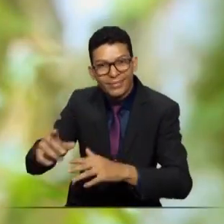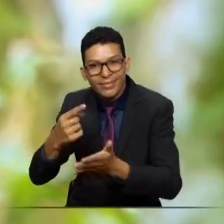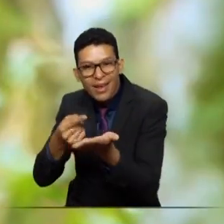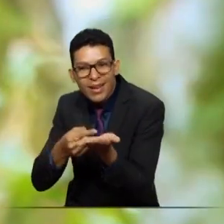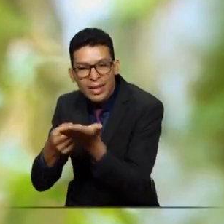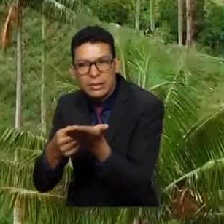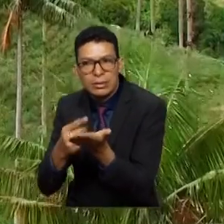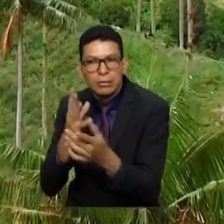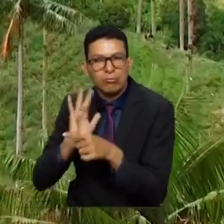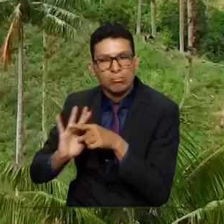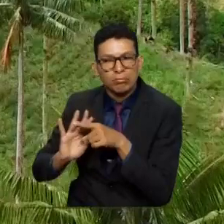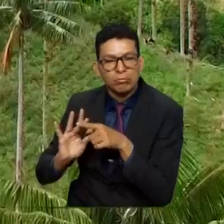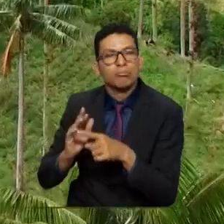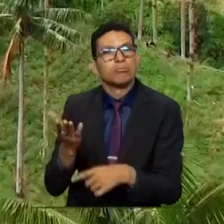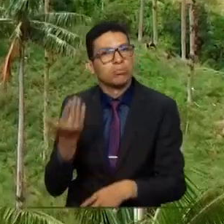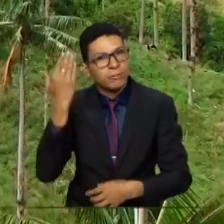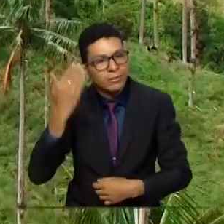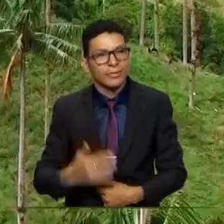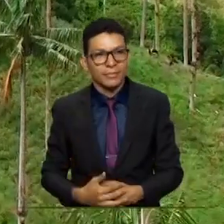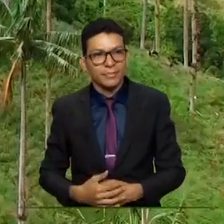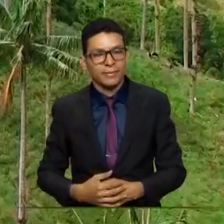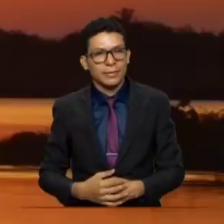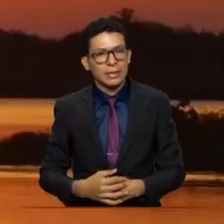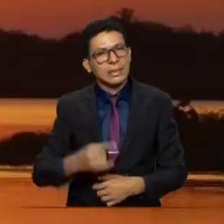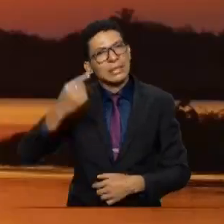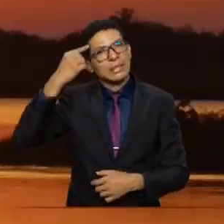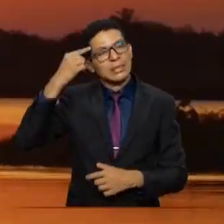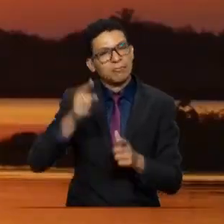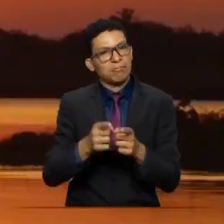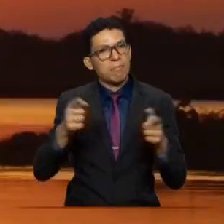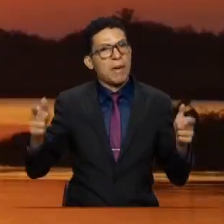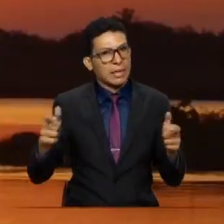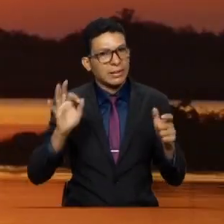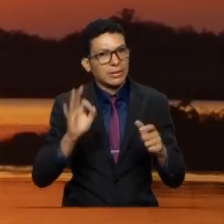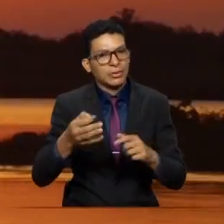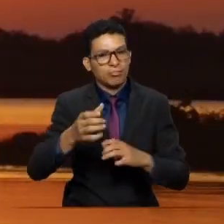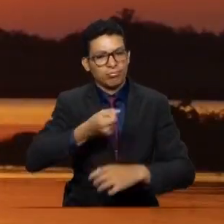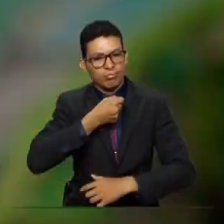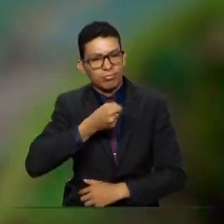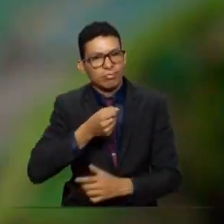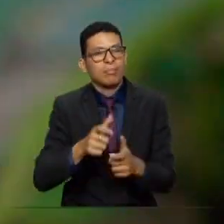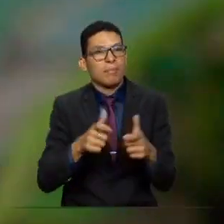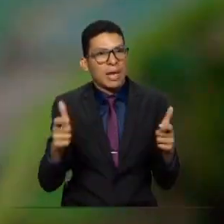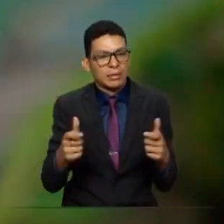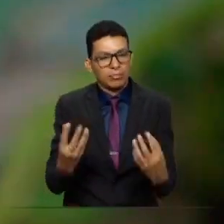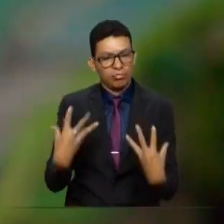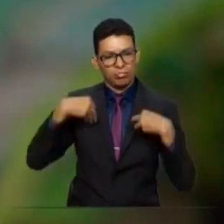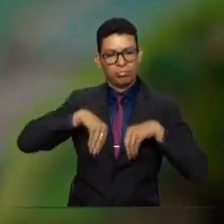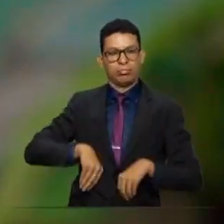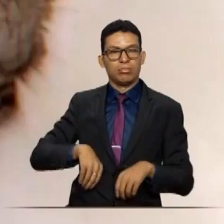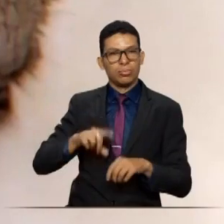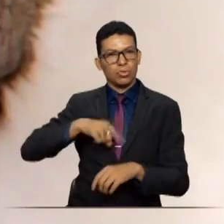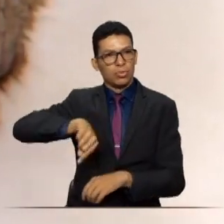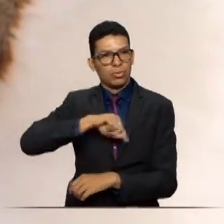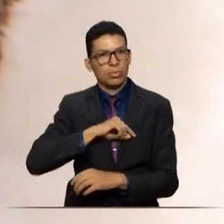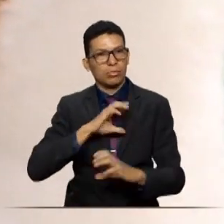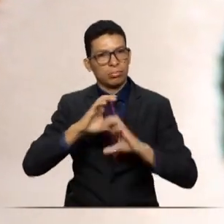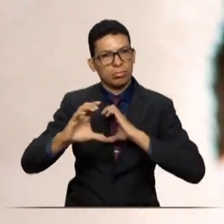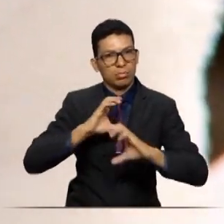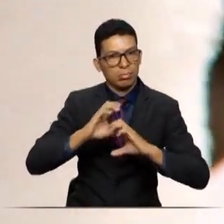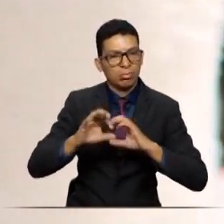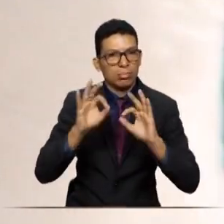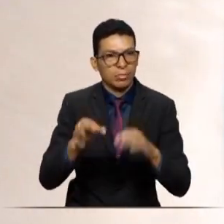la experiencia fue enriquecedora. Amplía un poco más hacia los periodistas, hacia nosotros como periodistas, como